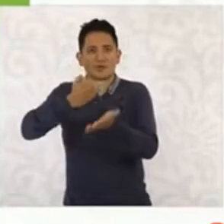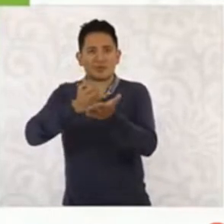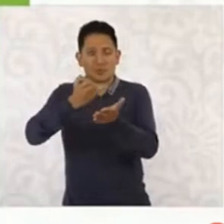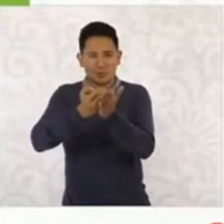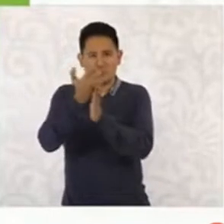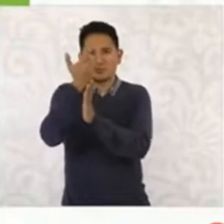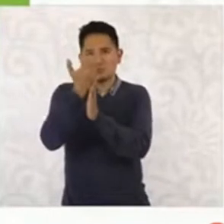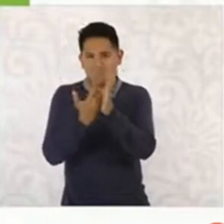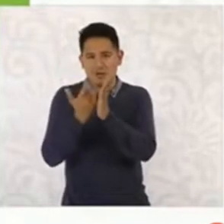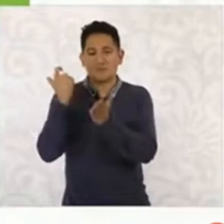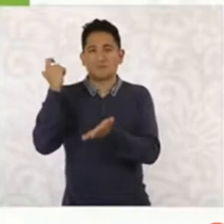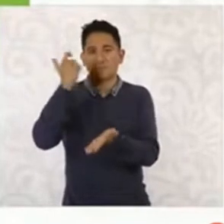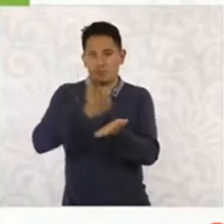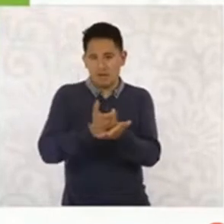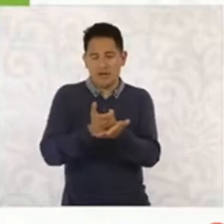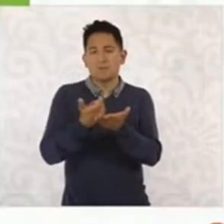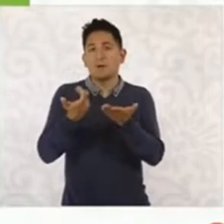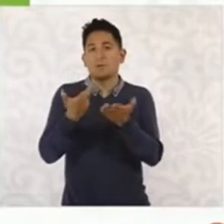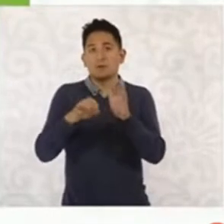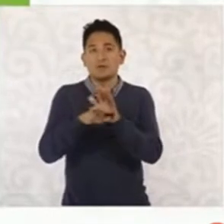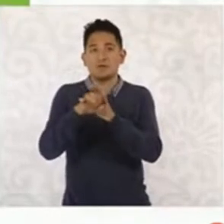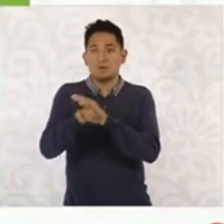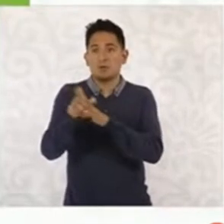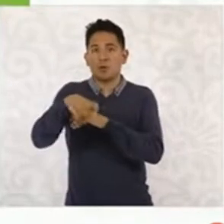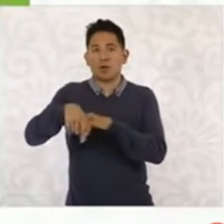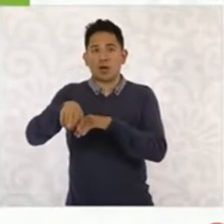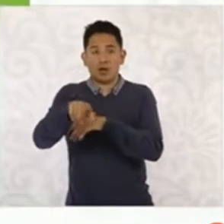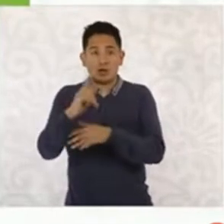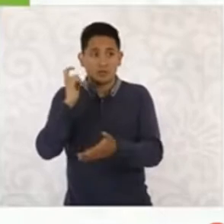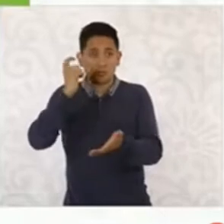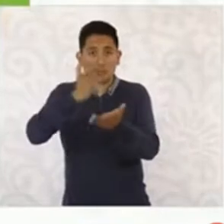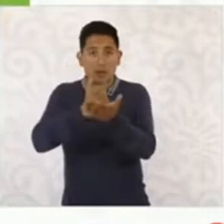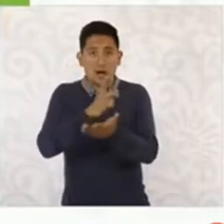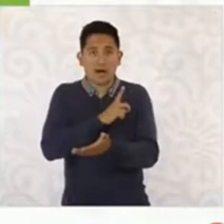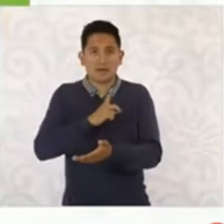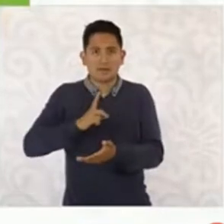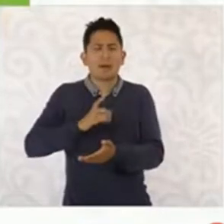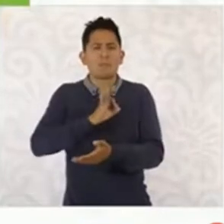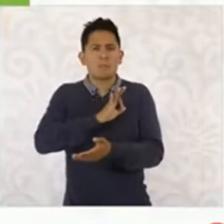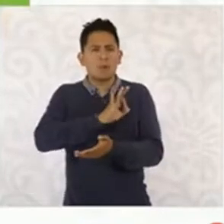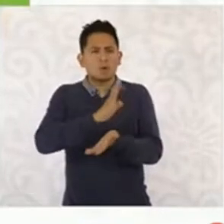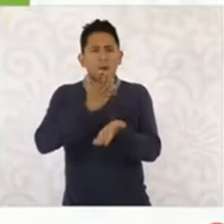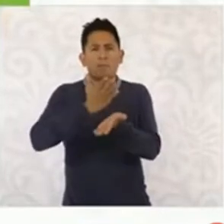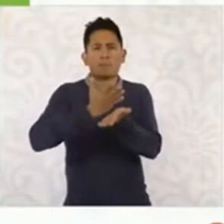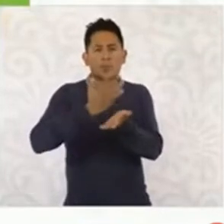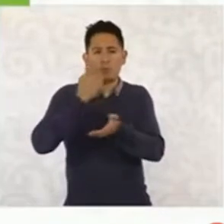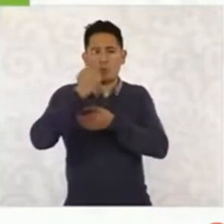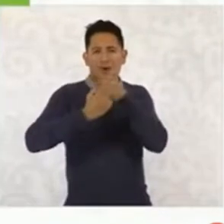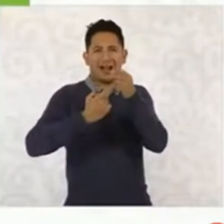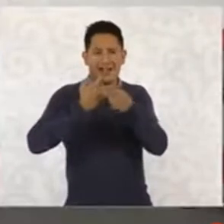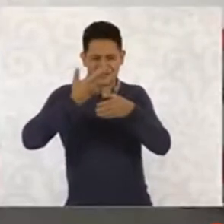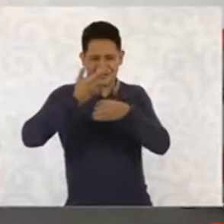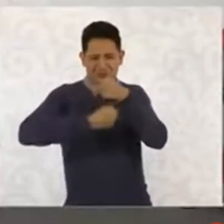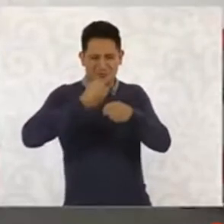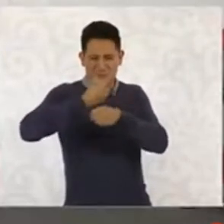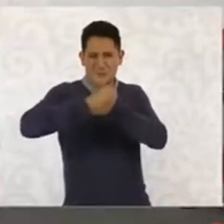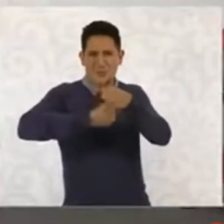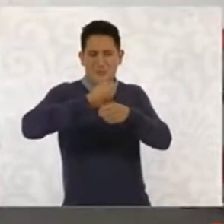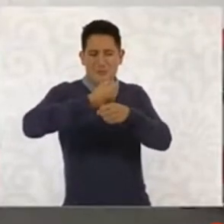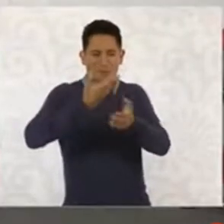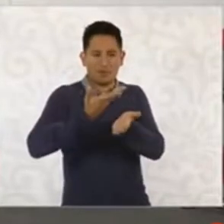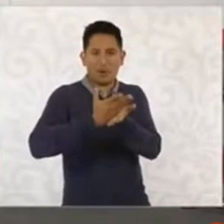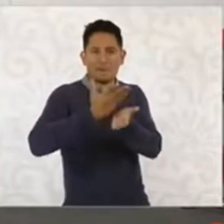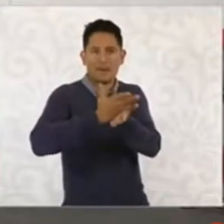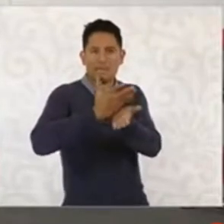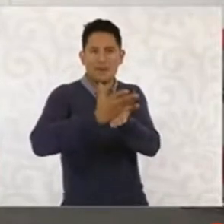Porque si salían cantidades que tuvieran que pagar, las podía incluso hasta diferir a lo largo de los años hacia adelante, generalmente